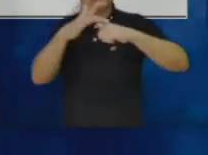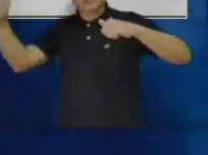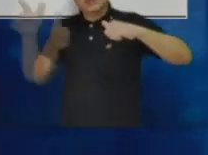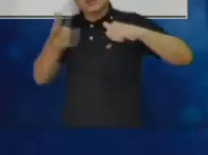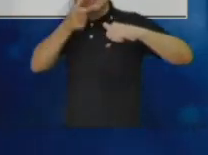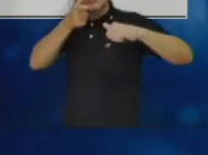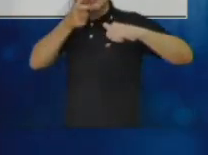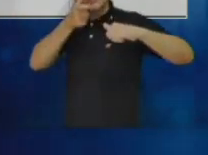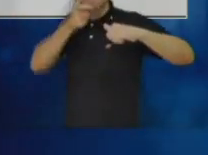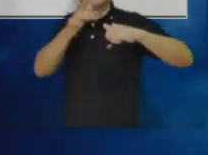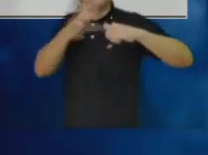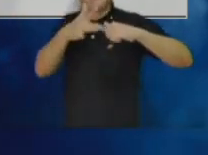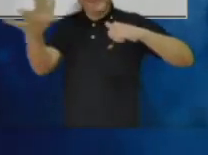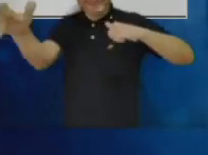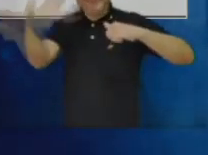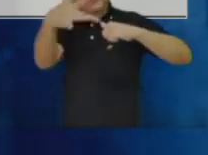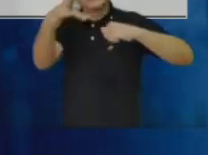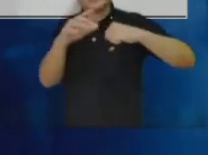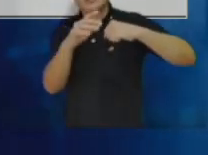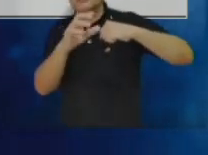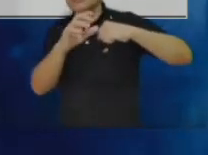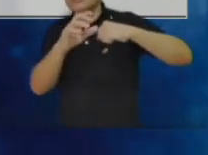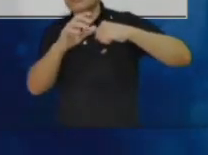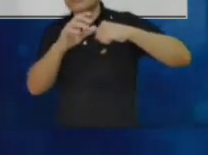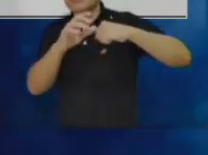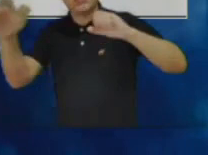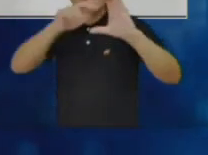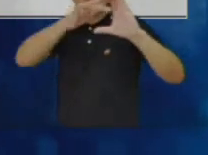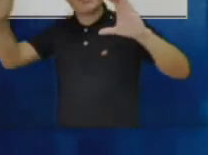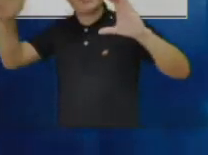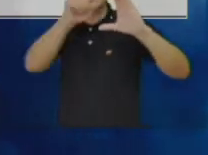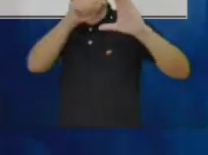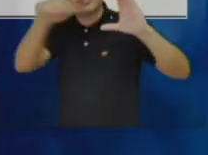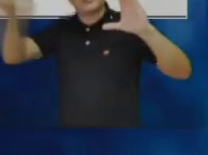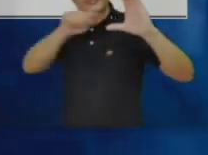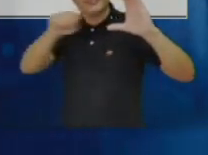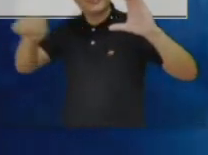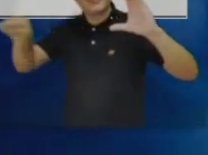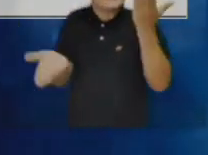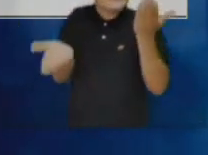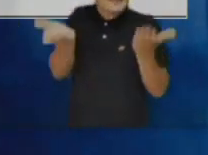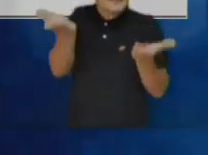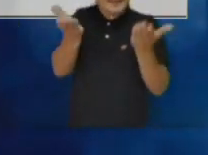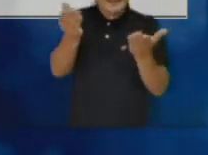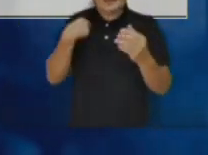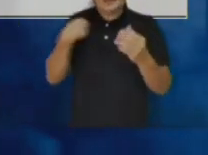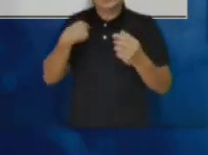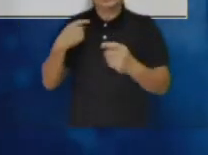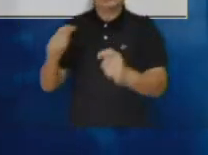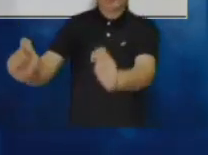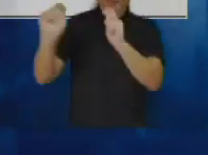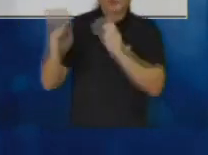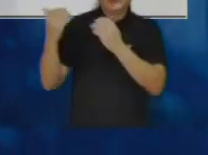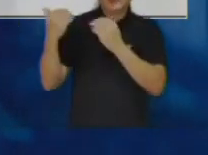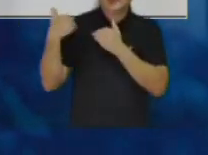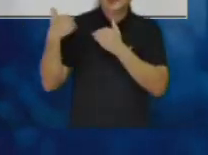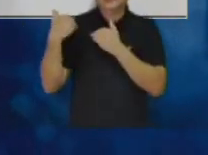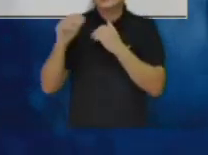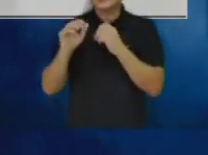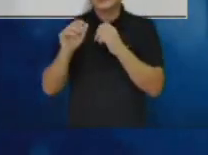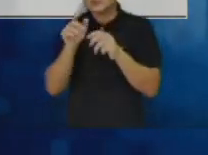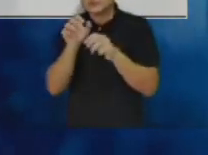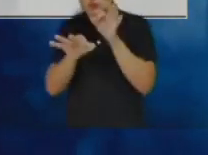como se ha dicho, nuestra misión es preventiva